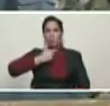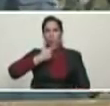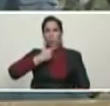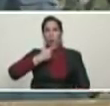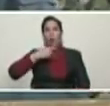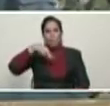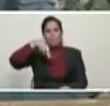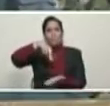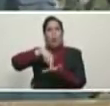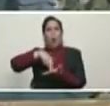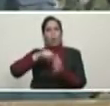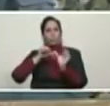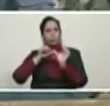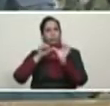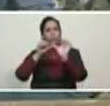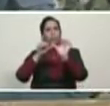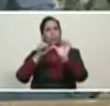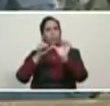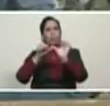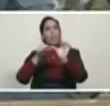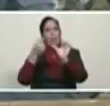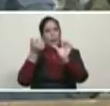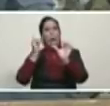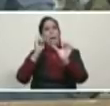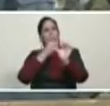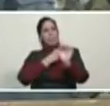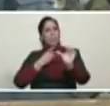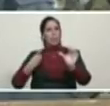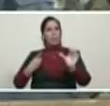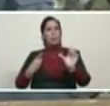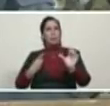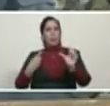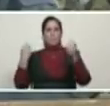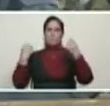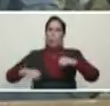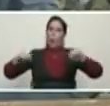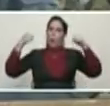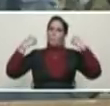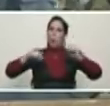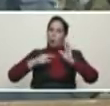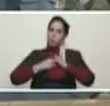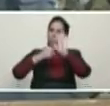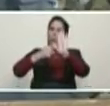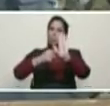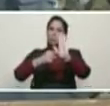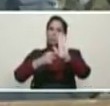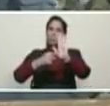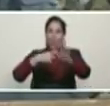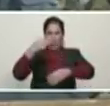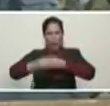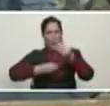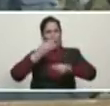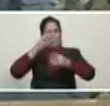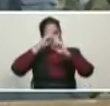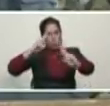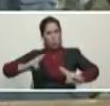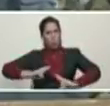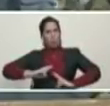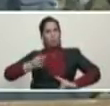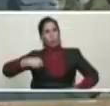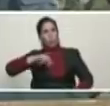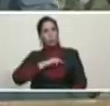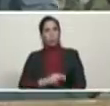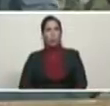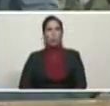están de pie, a los que tienen dignidad y la practican y la demuestran. Hagámonos respetar